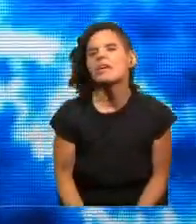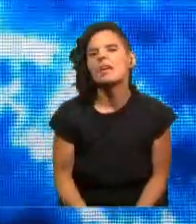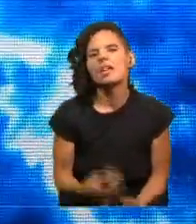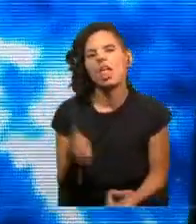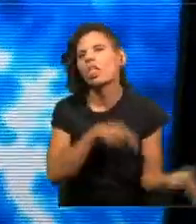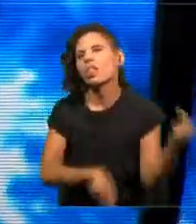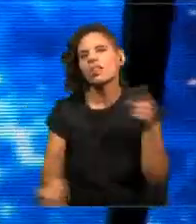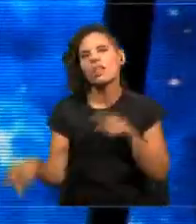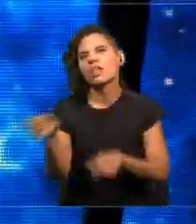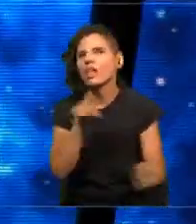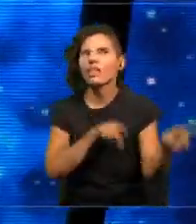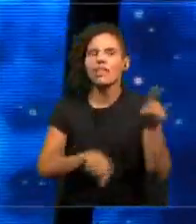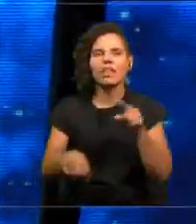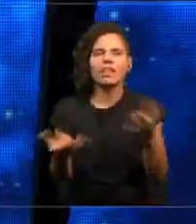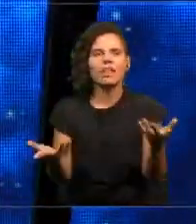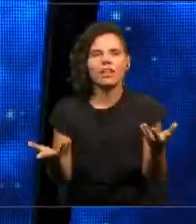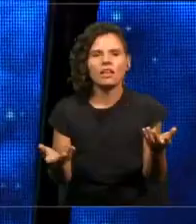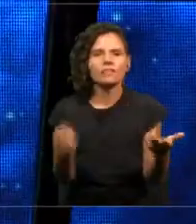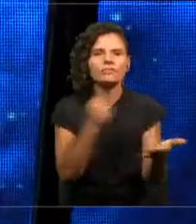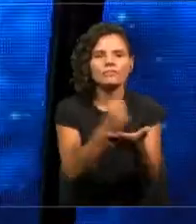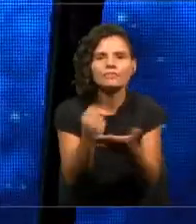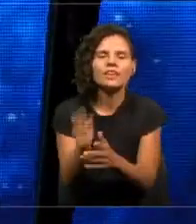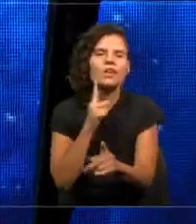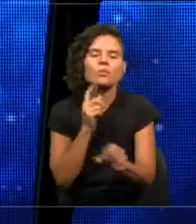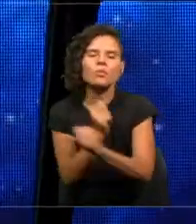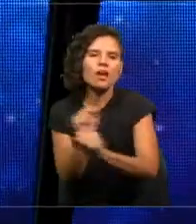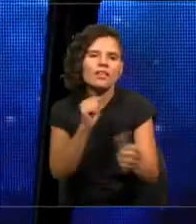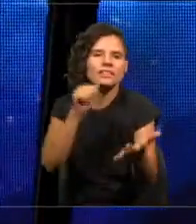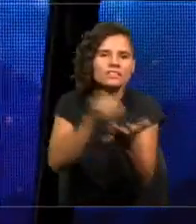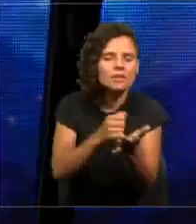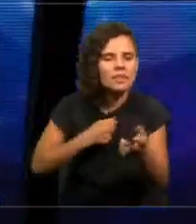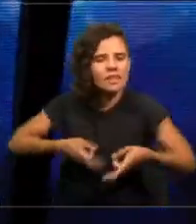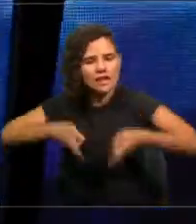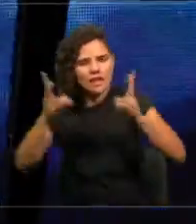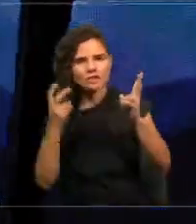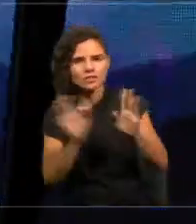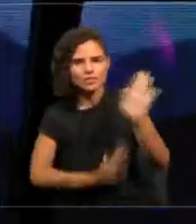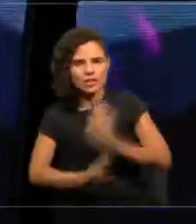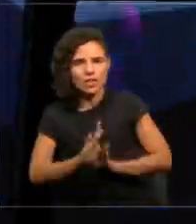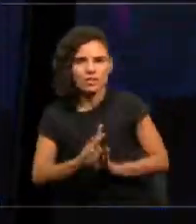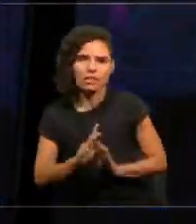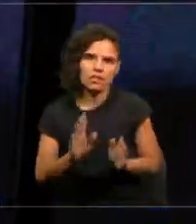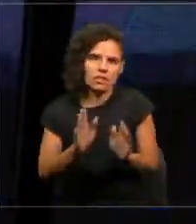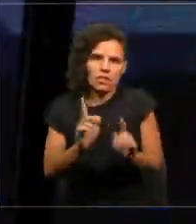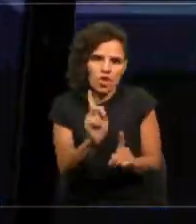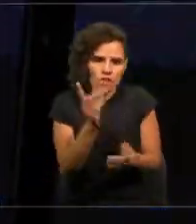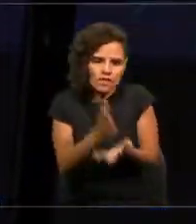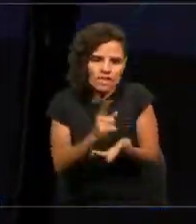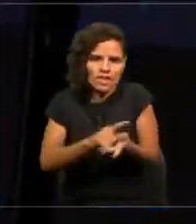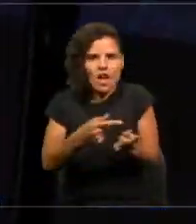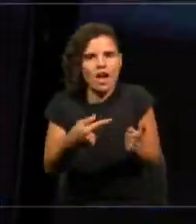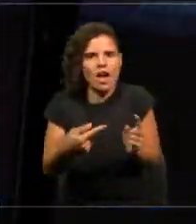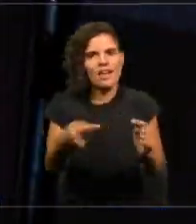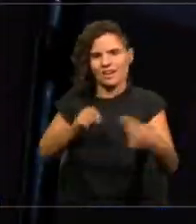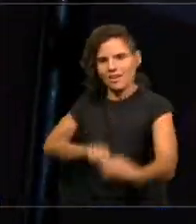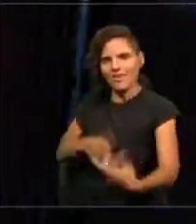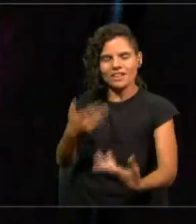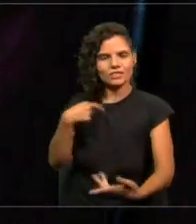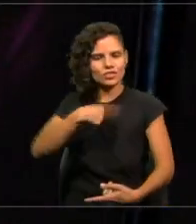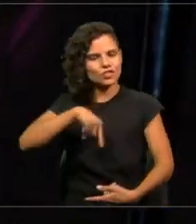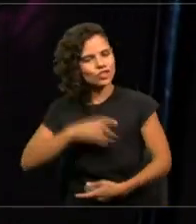engorrosos para poder exigir la protección de nuestros derechos cuando debiera ser al revés debiéramos nosotros